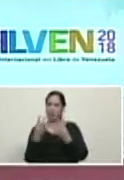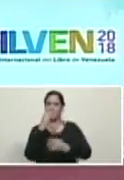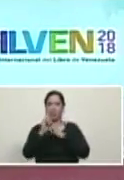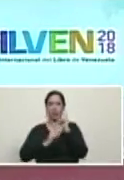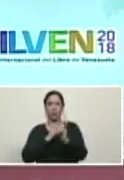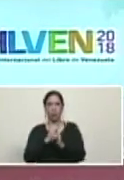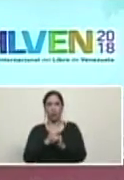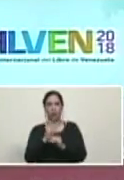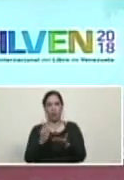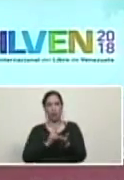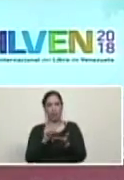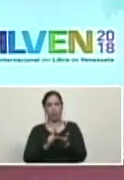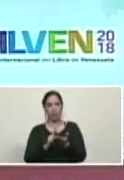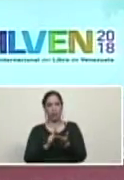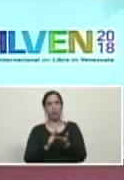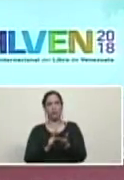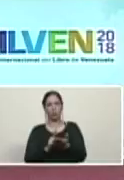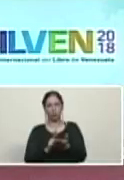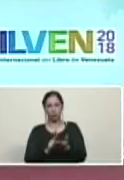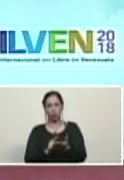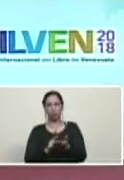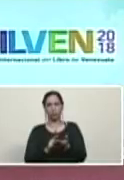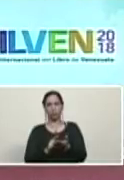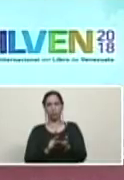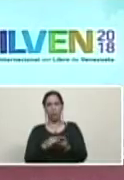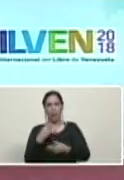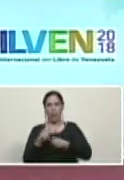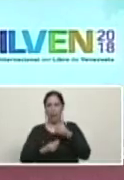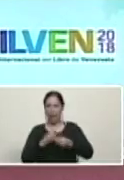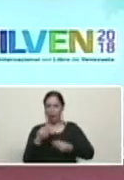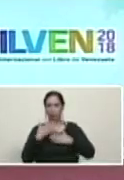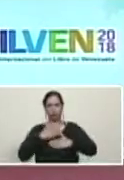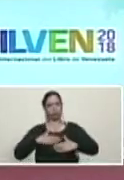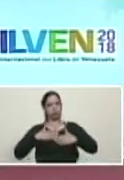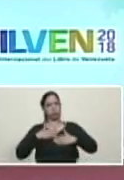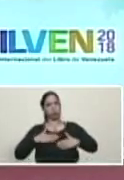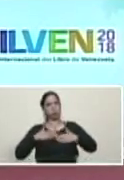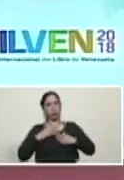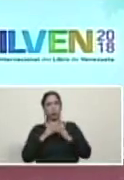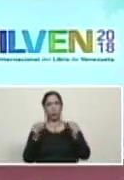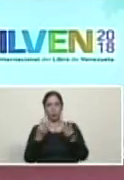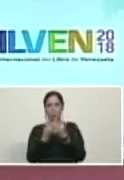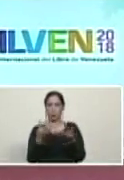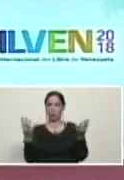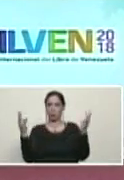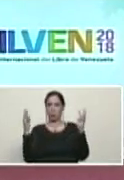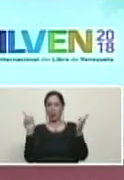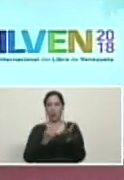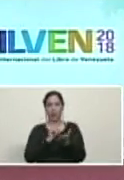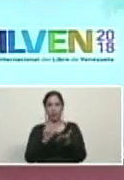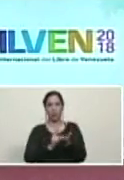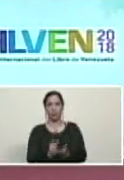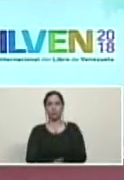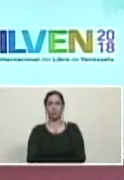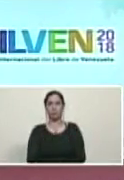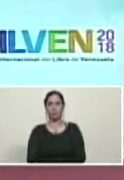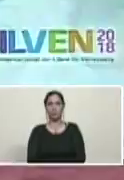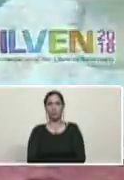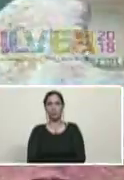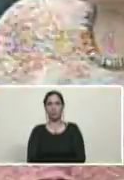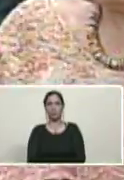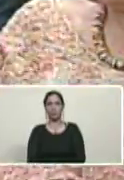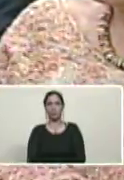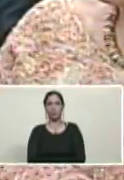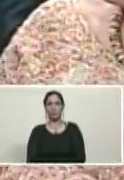Como quien va a un parque, pero esto es un parque de letras, de ideas. Aquí estoy rodeado de libros. La única